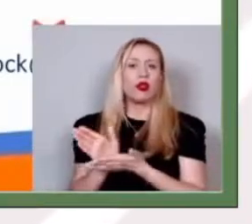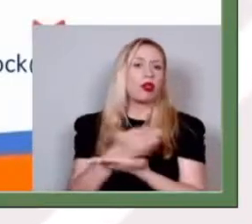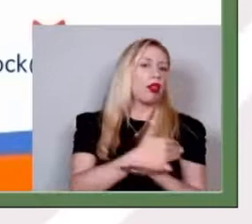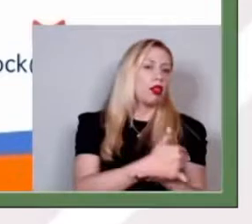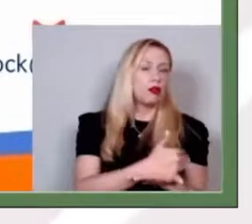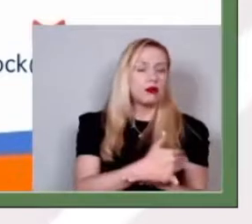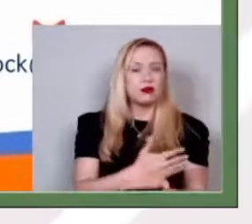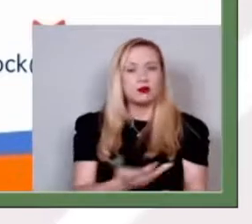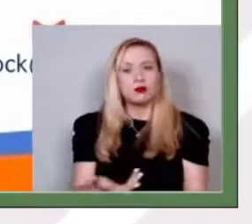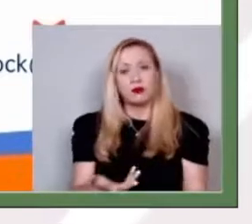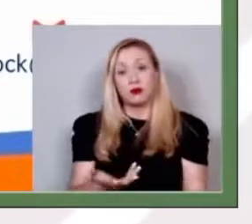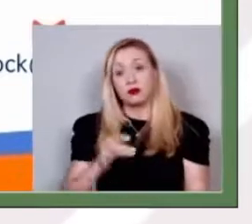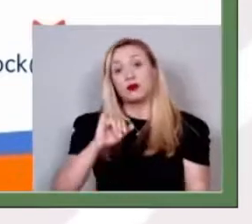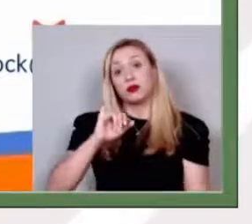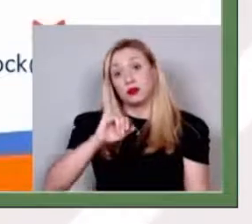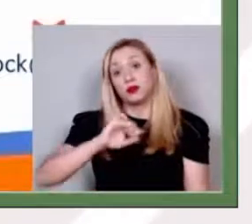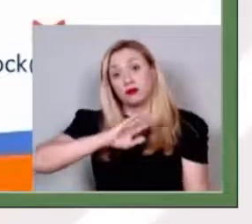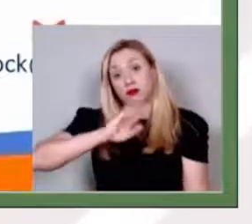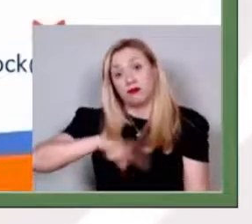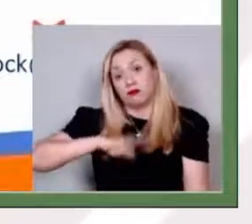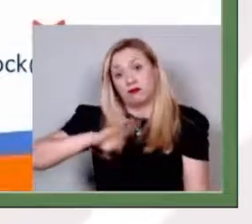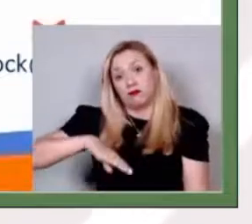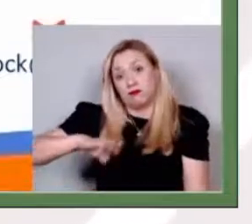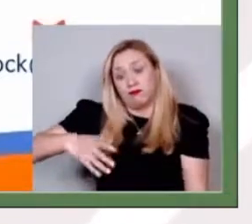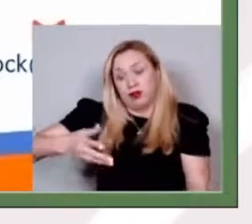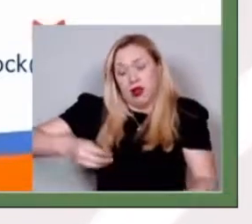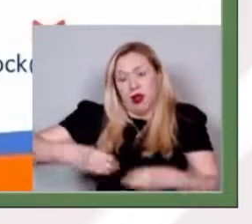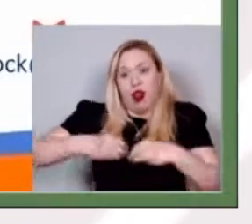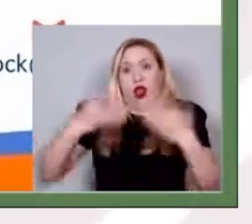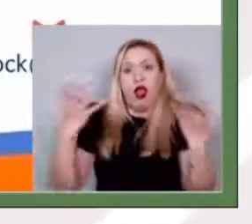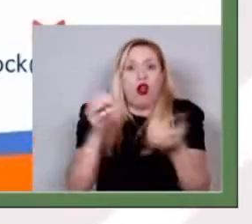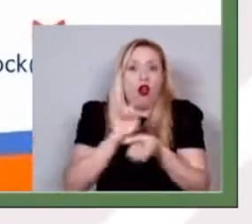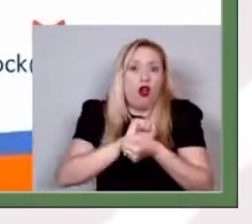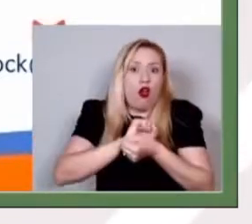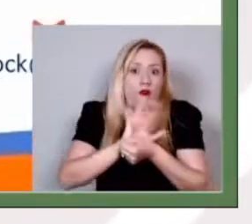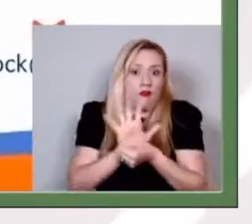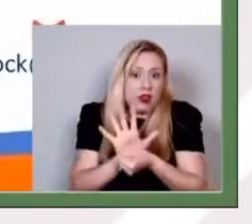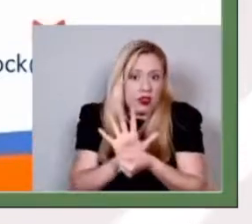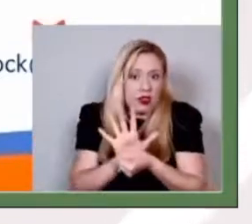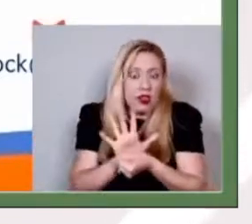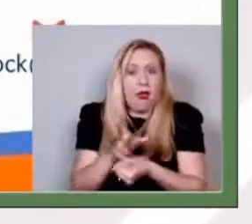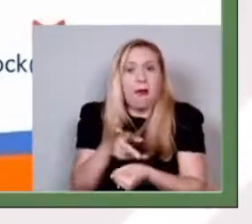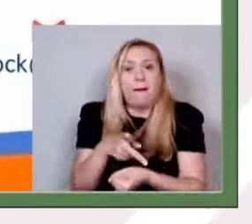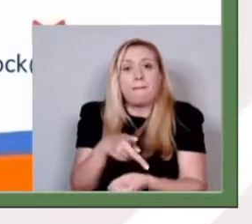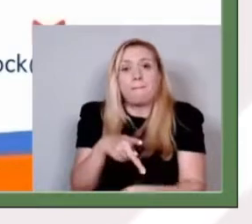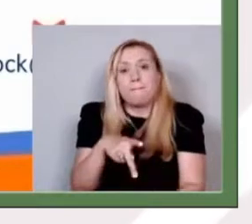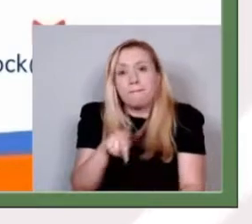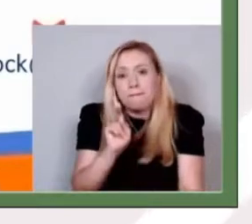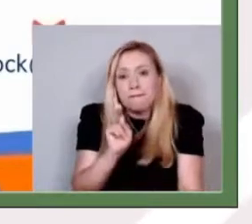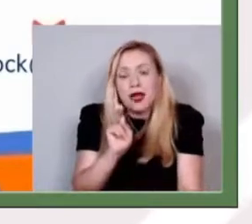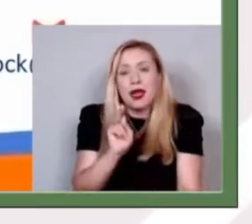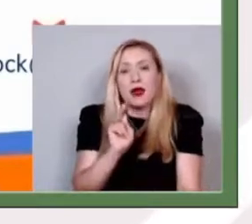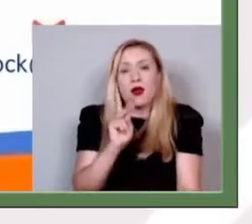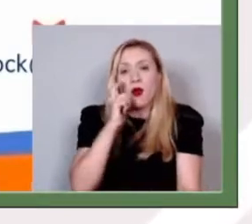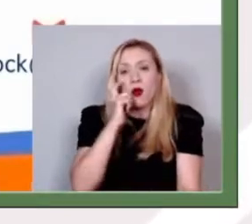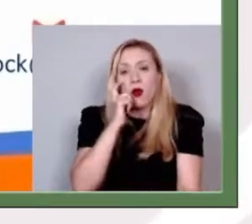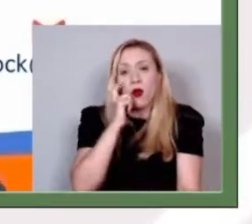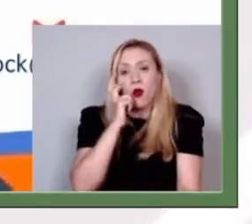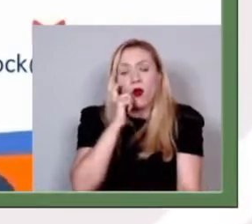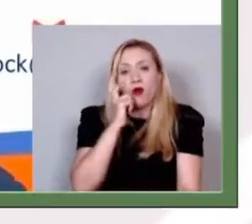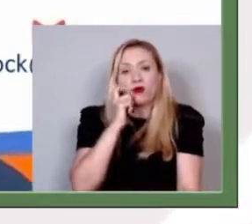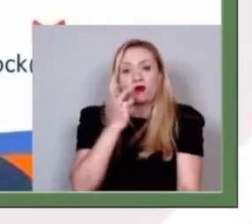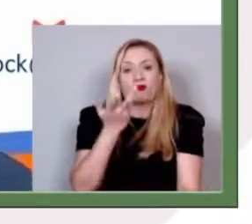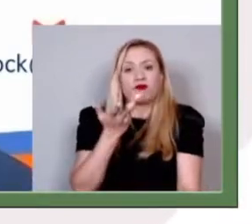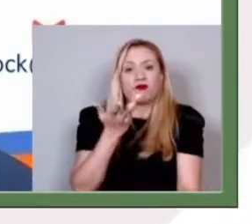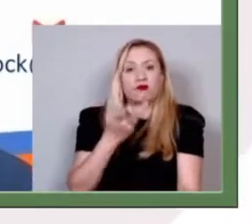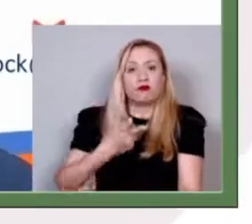hubo defunciones a consecuencia de la COVID. Sin embargo, de lo que se pudo o de